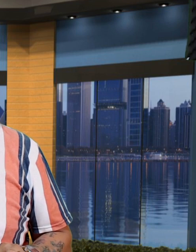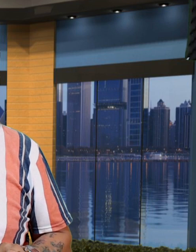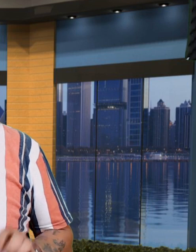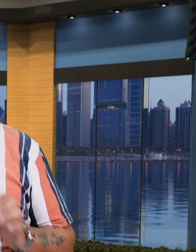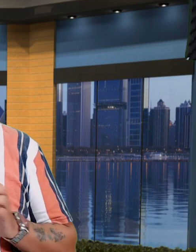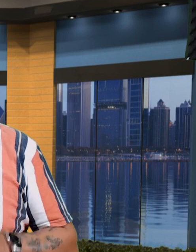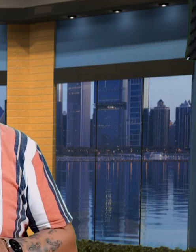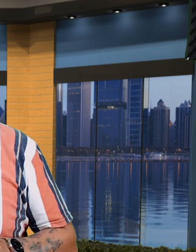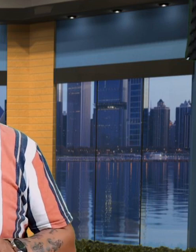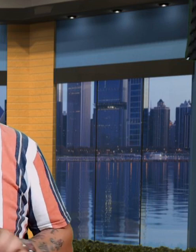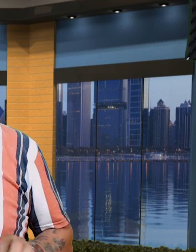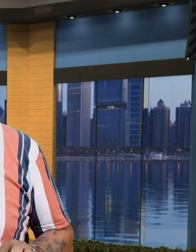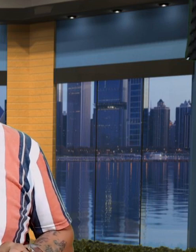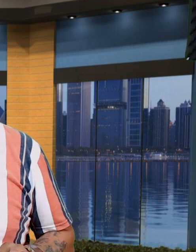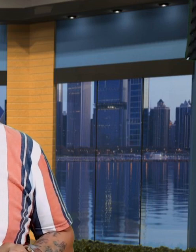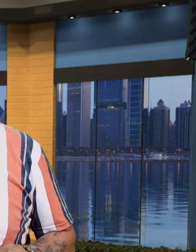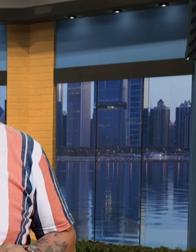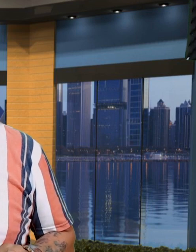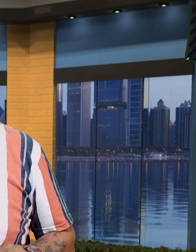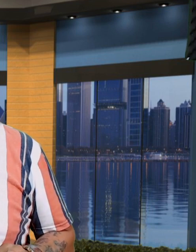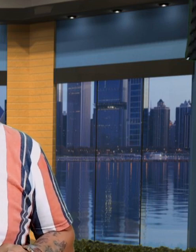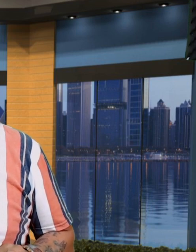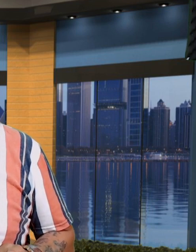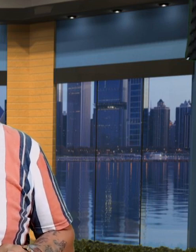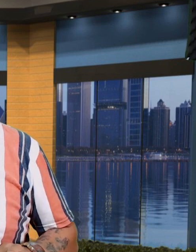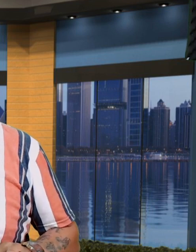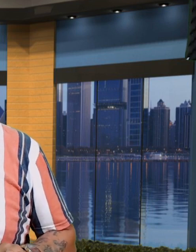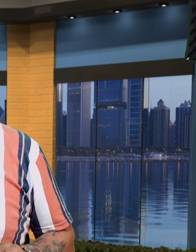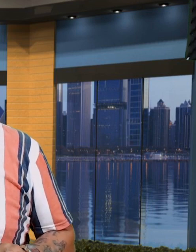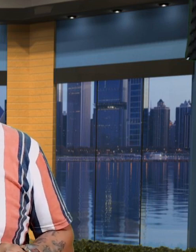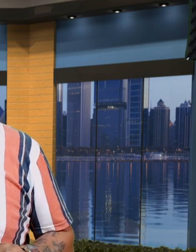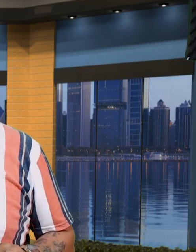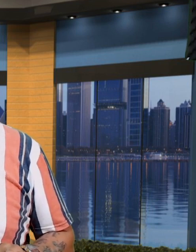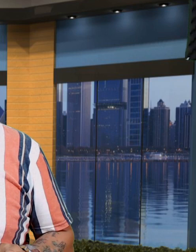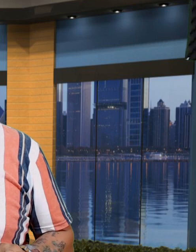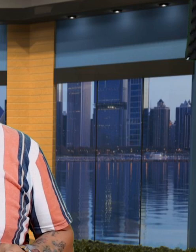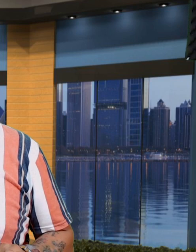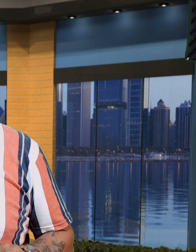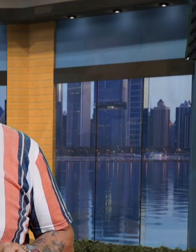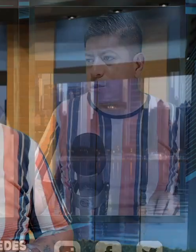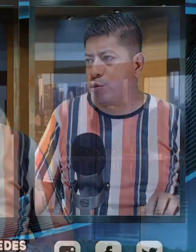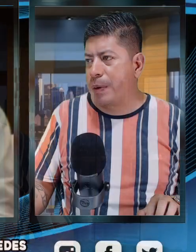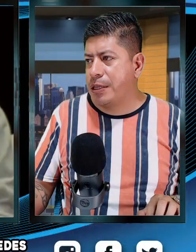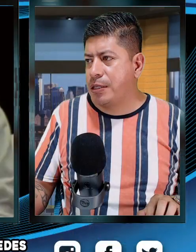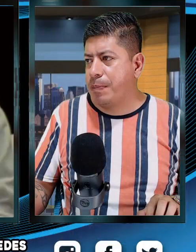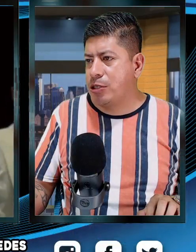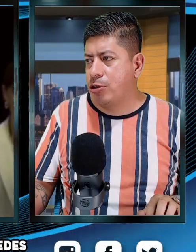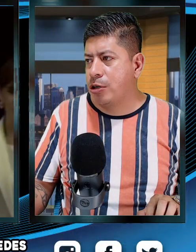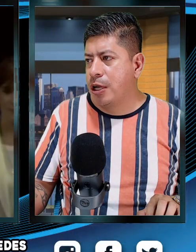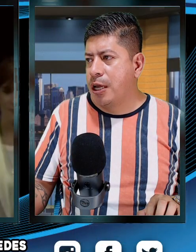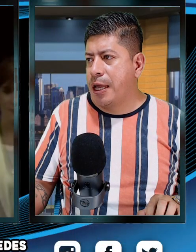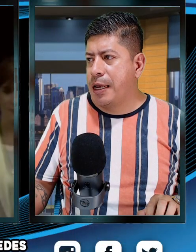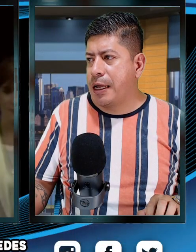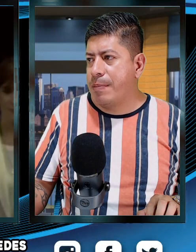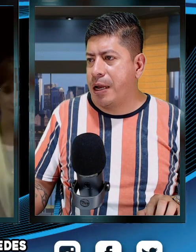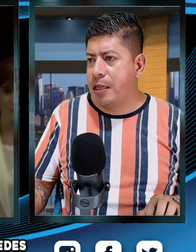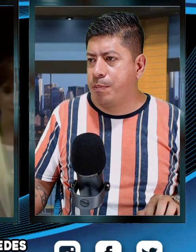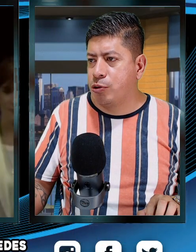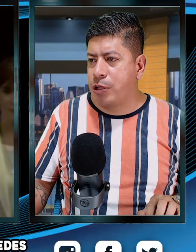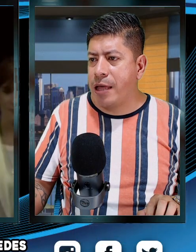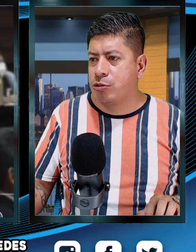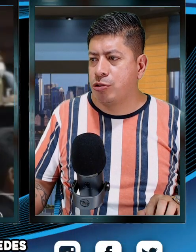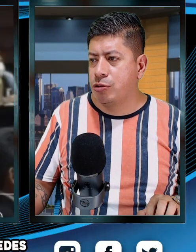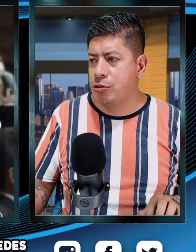vamos a permitir que el litio no esté al servicio del pueblo. Esto es lo que decía en su participación en la Cámara